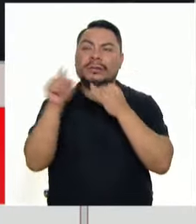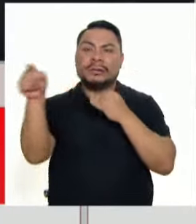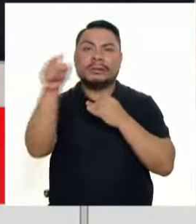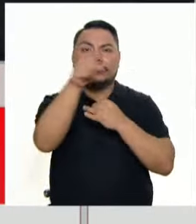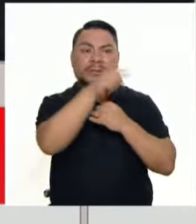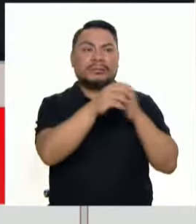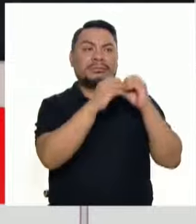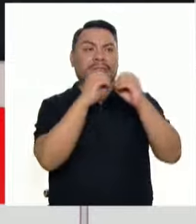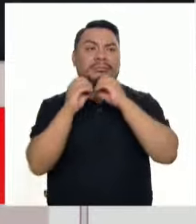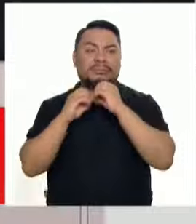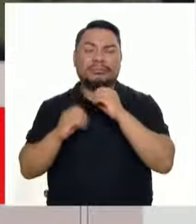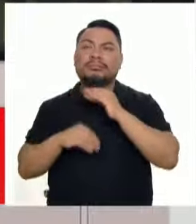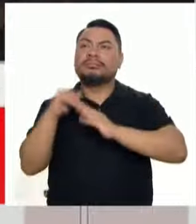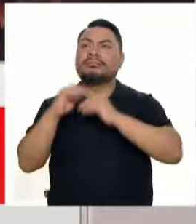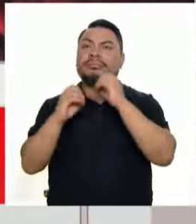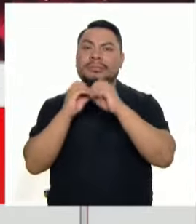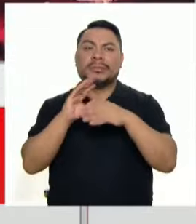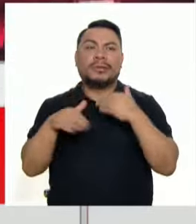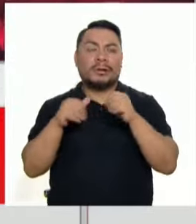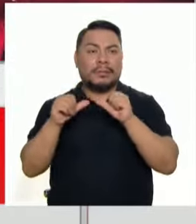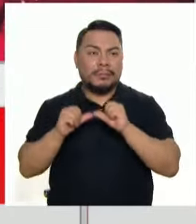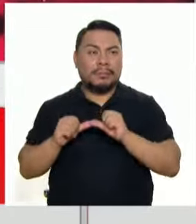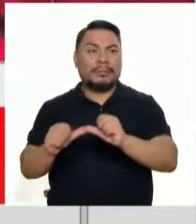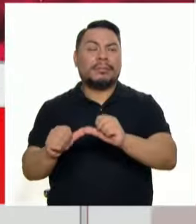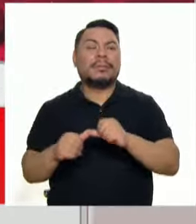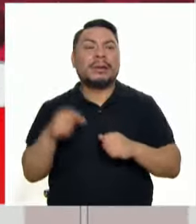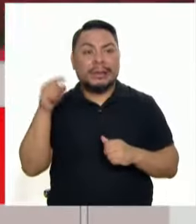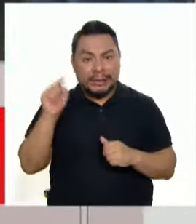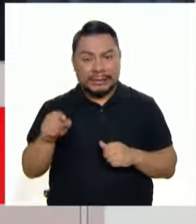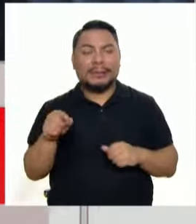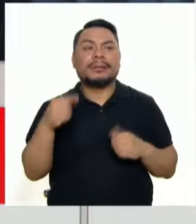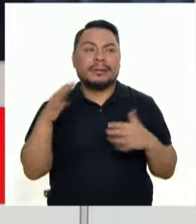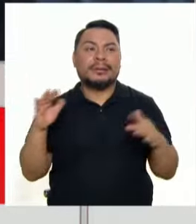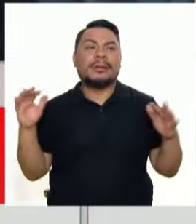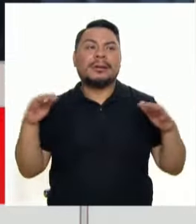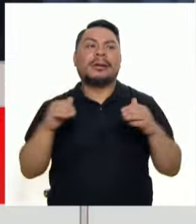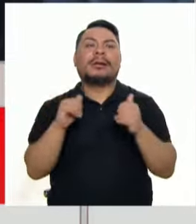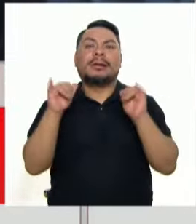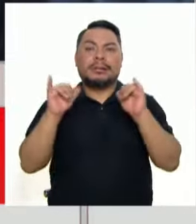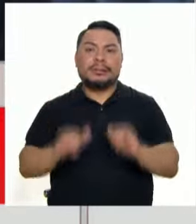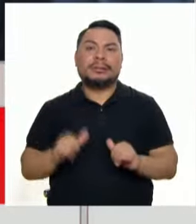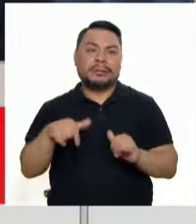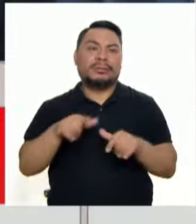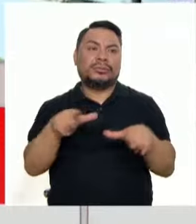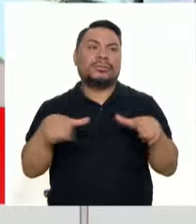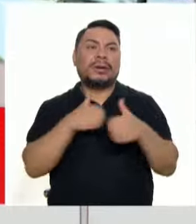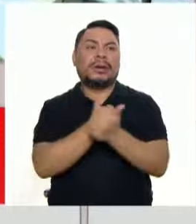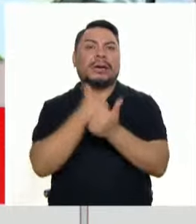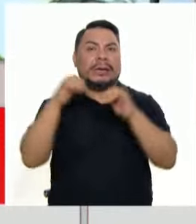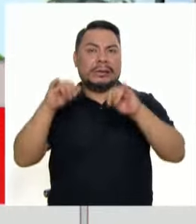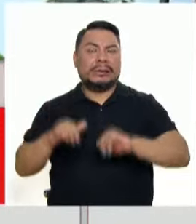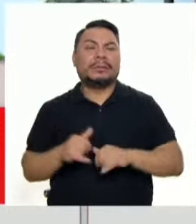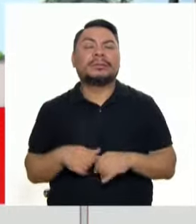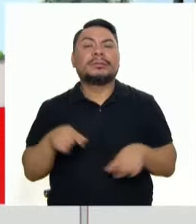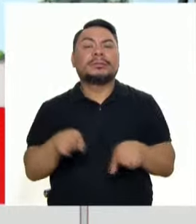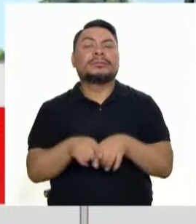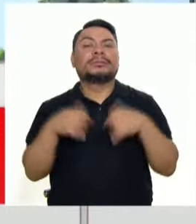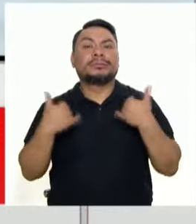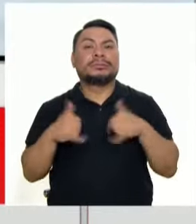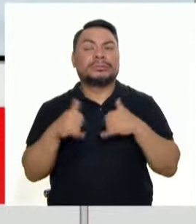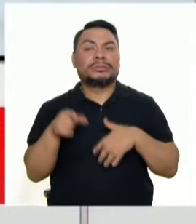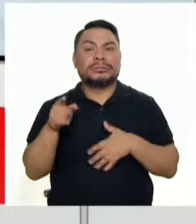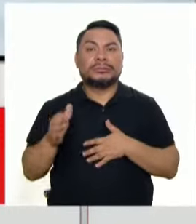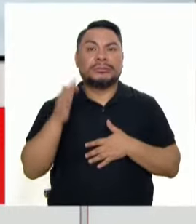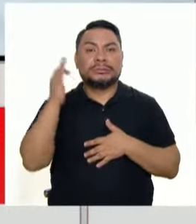a ser implementados con infraestructura permanente que va a quedar como legado para nuestra ciudad. Por ejemplo, la vía bolivariana a futuro va a